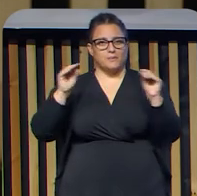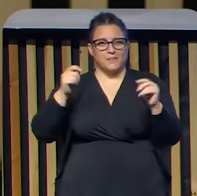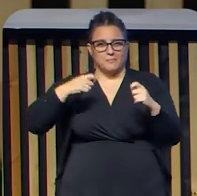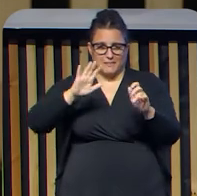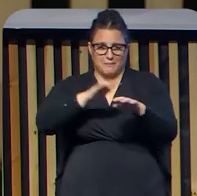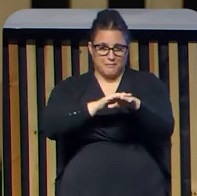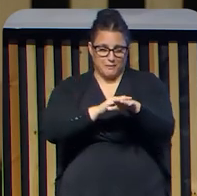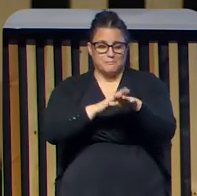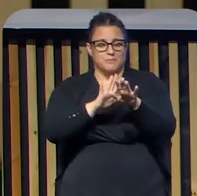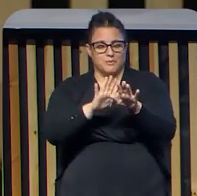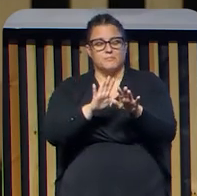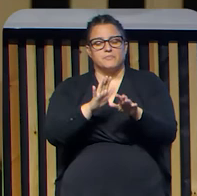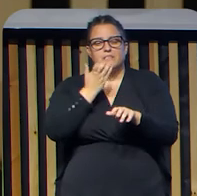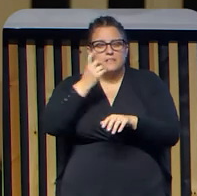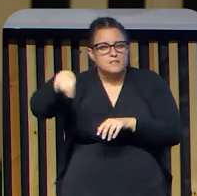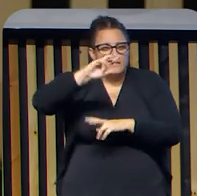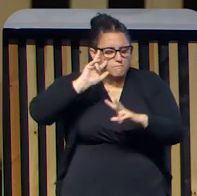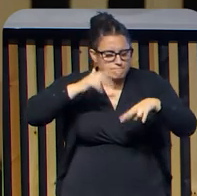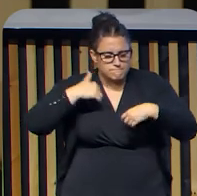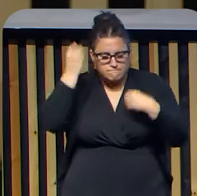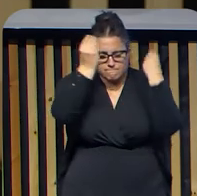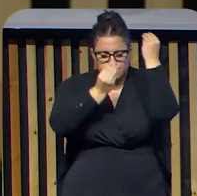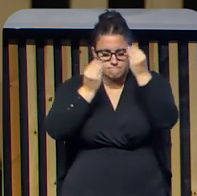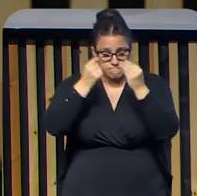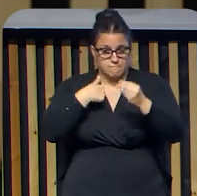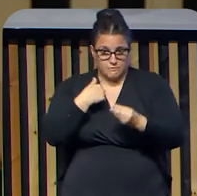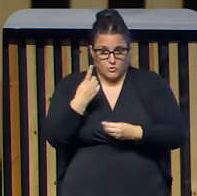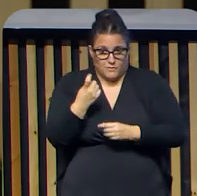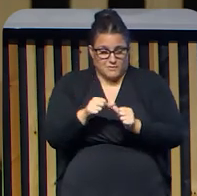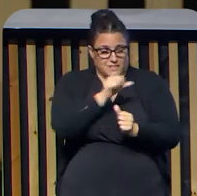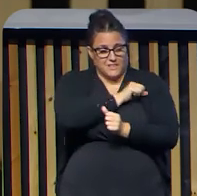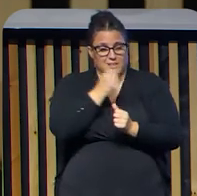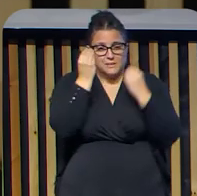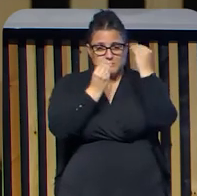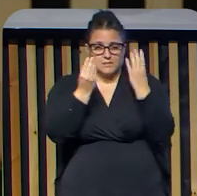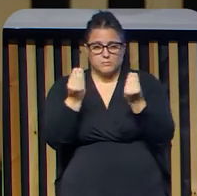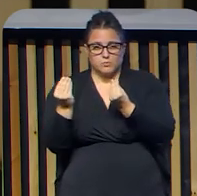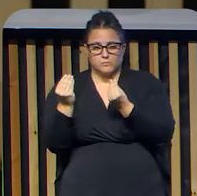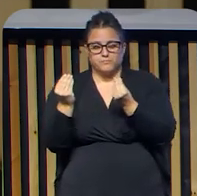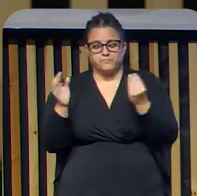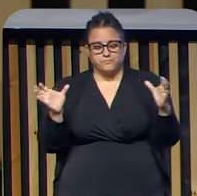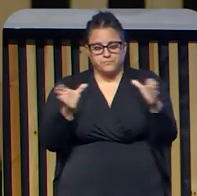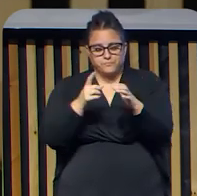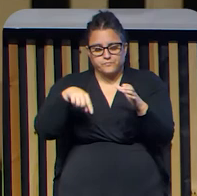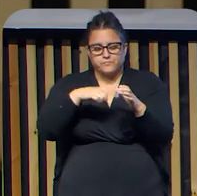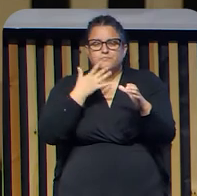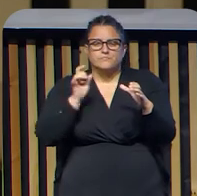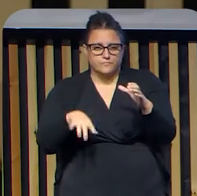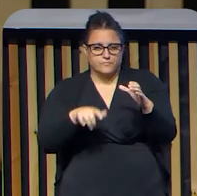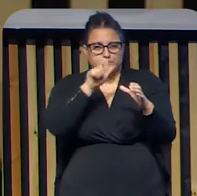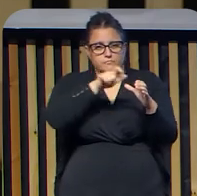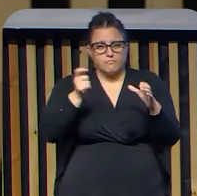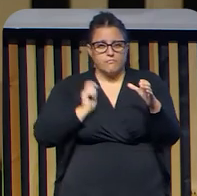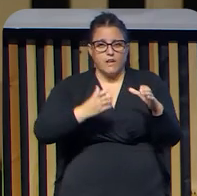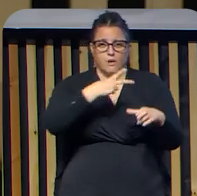tenemos a los abogados y abogadas a los jueces Fiscales y magistrados o sea gente con mucho